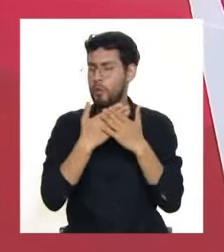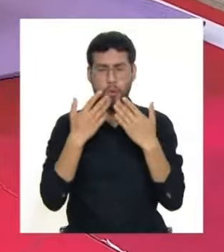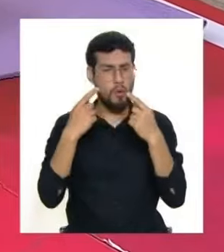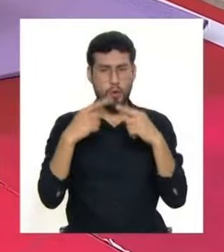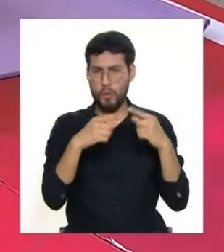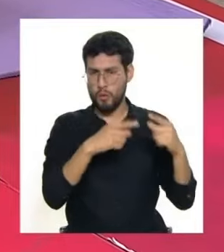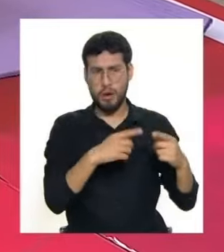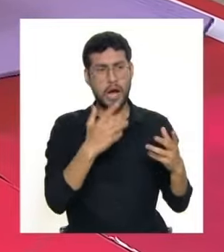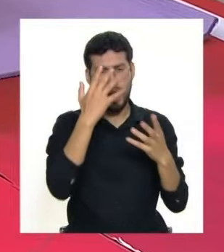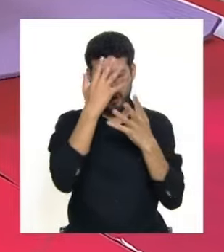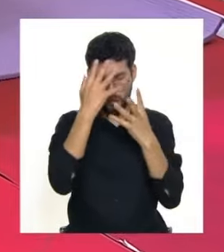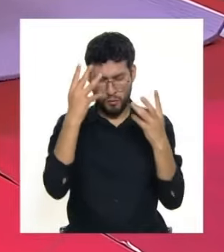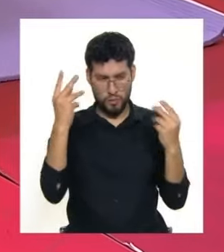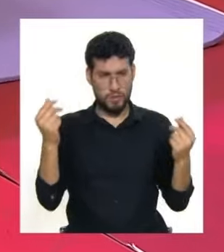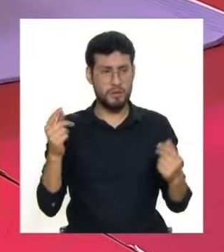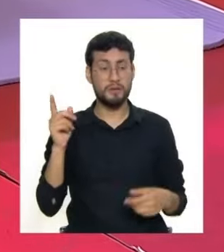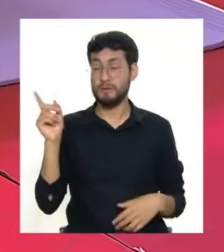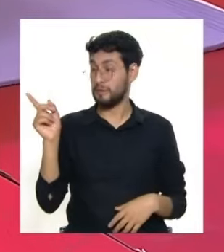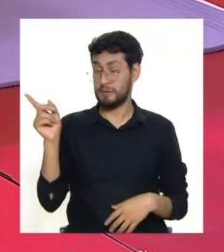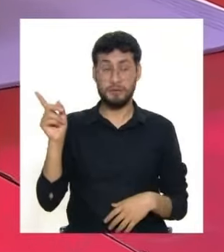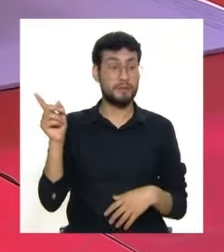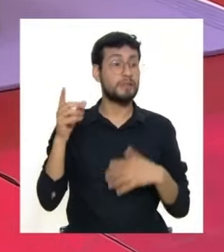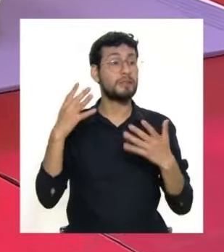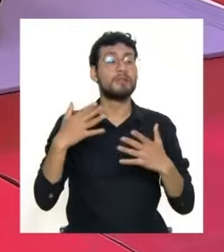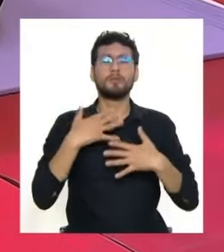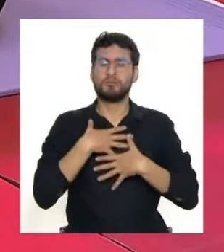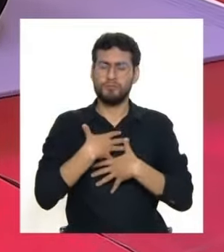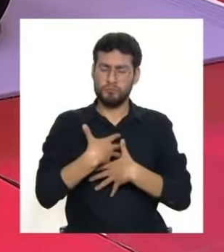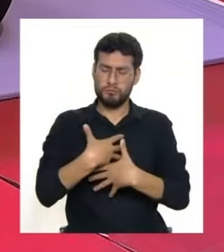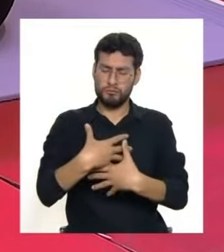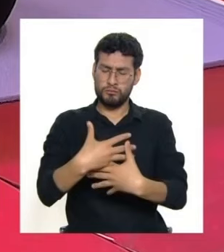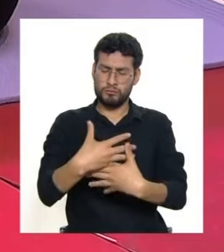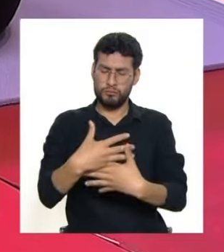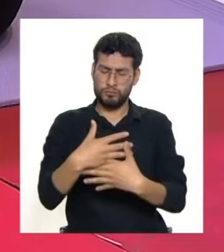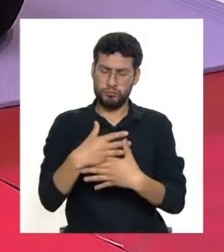cualquier procedencia. Respiras.